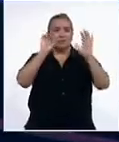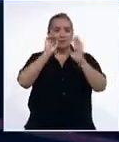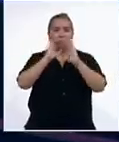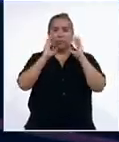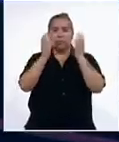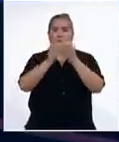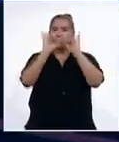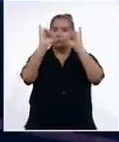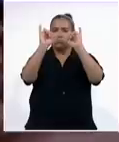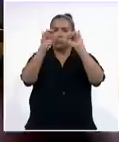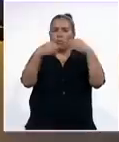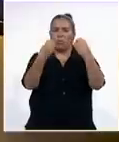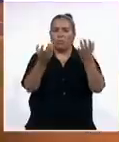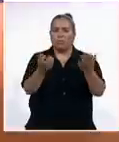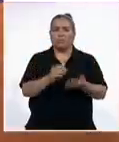quedaron intactos.